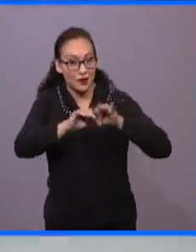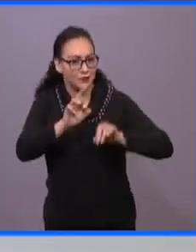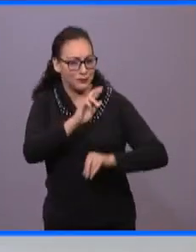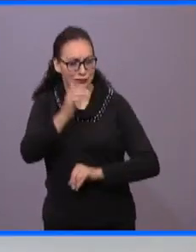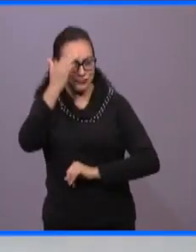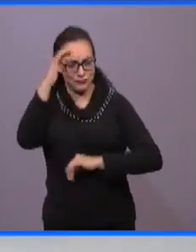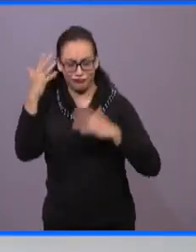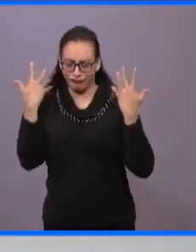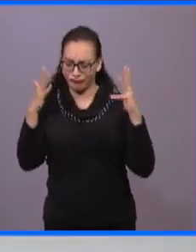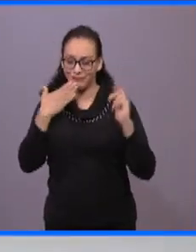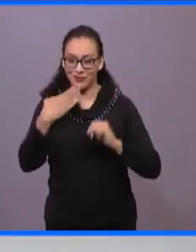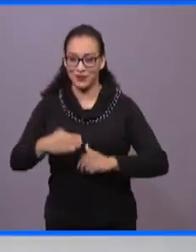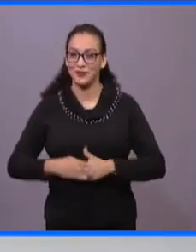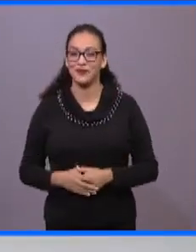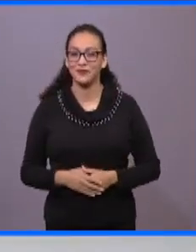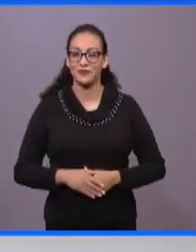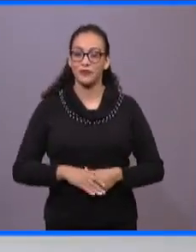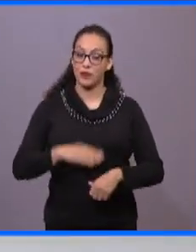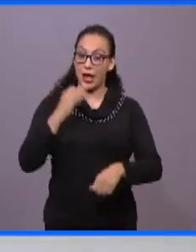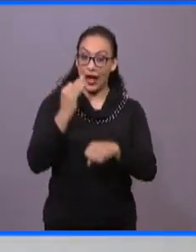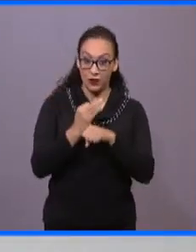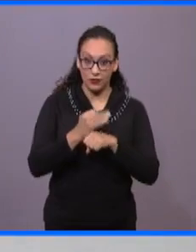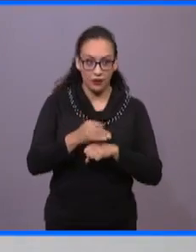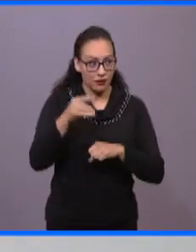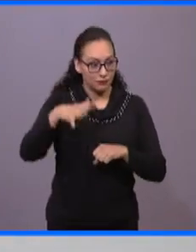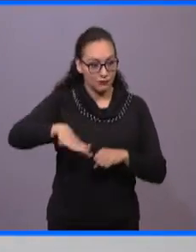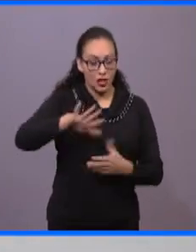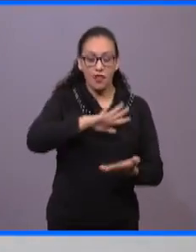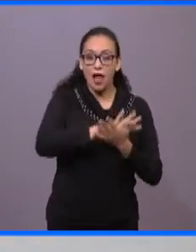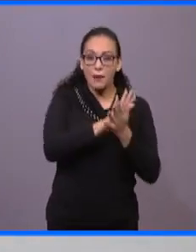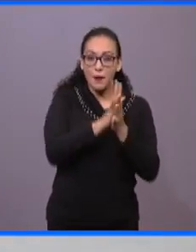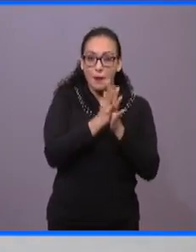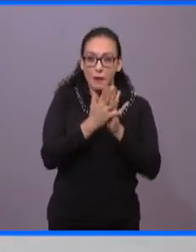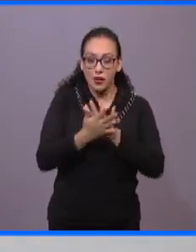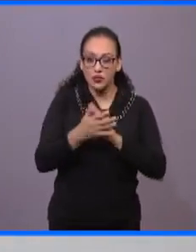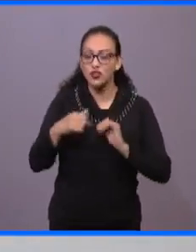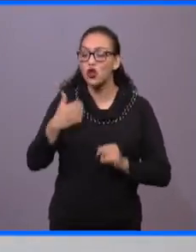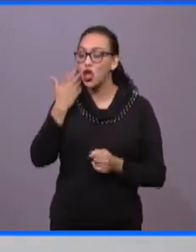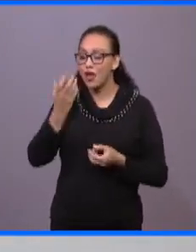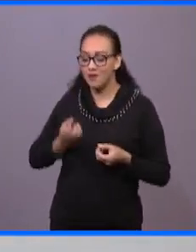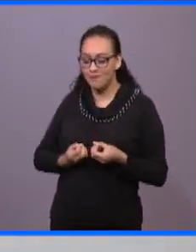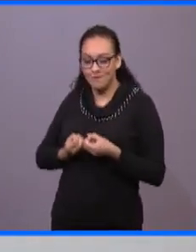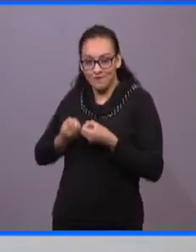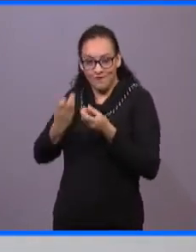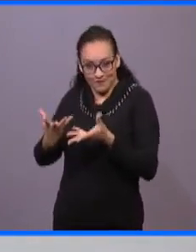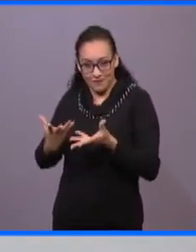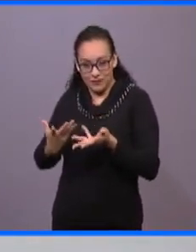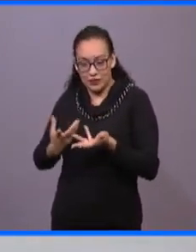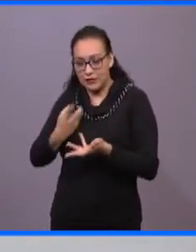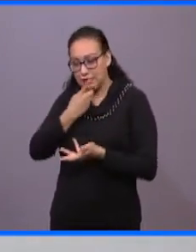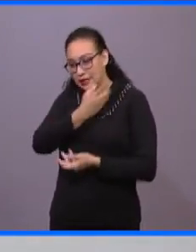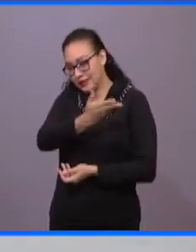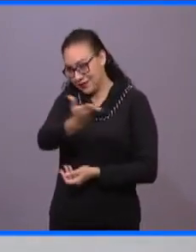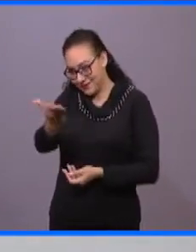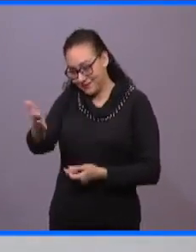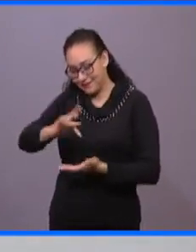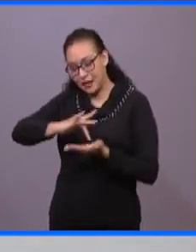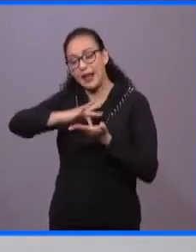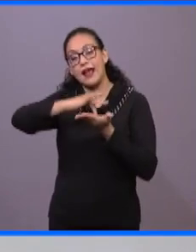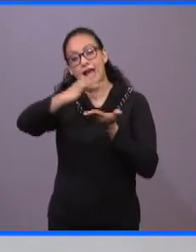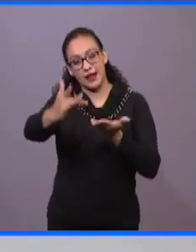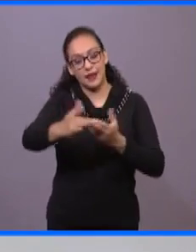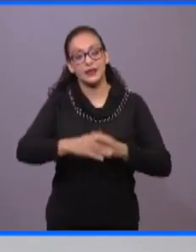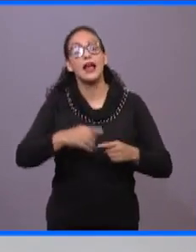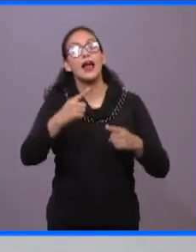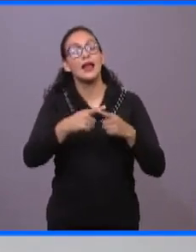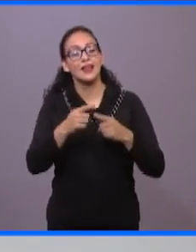instituto. En este momento de transición, quiero expresar mi más profundo agradecimiento